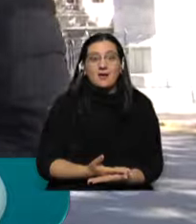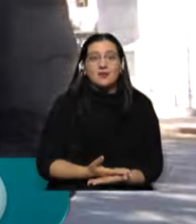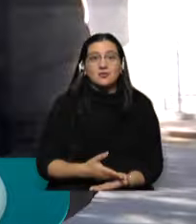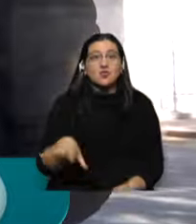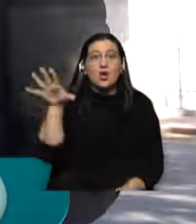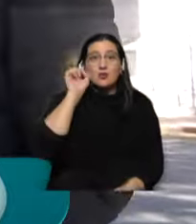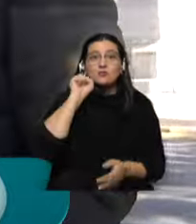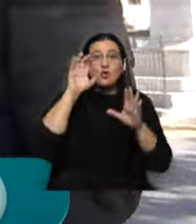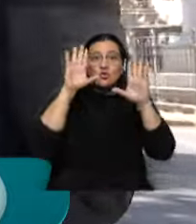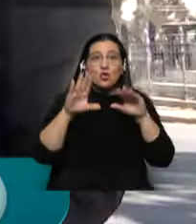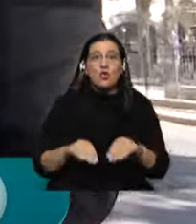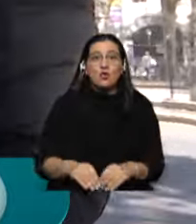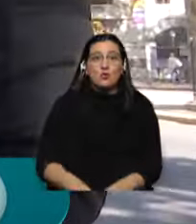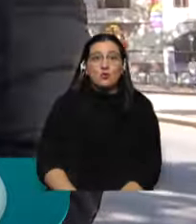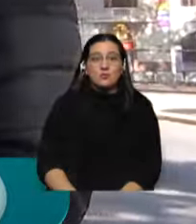Escucho muy bien.